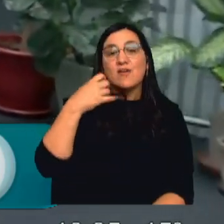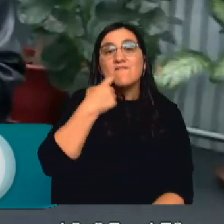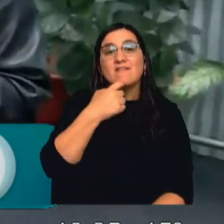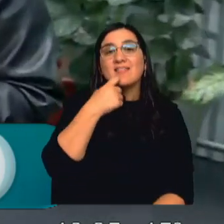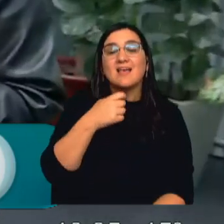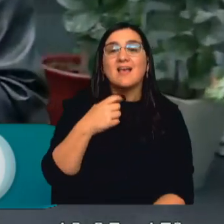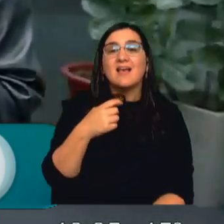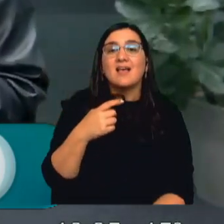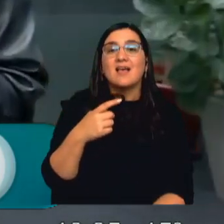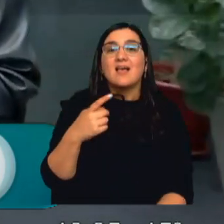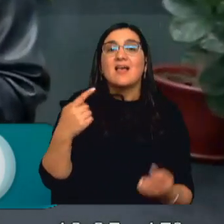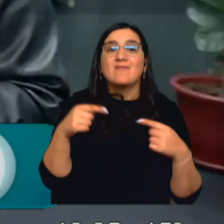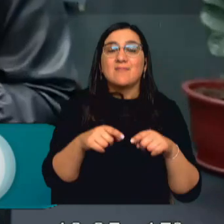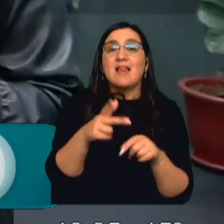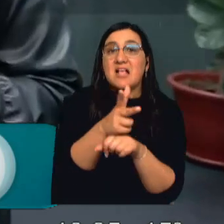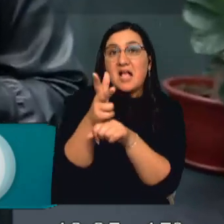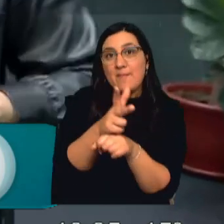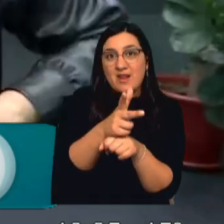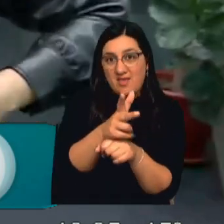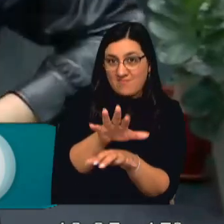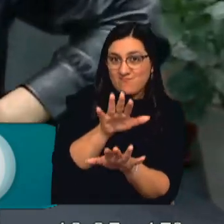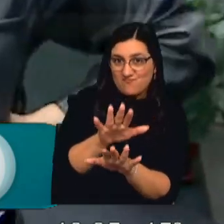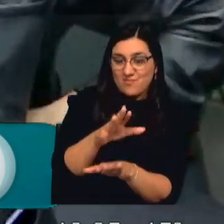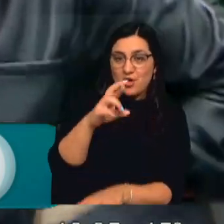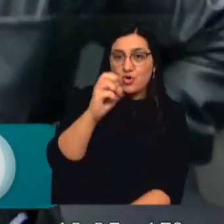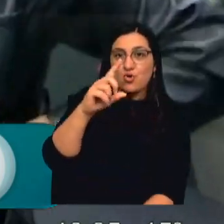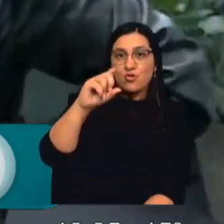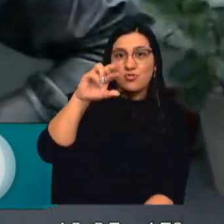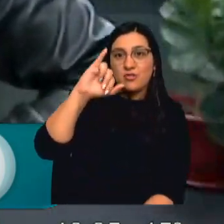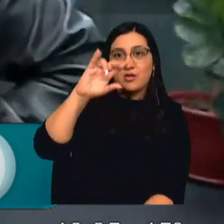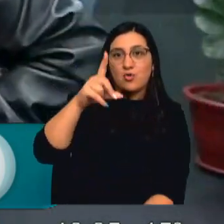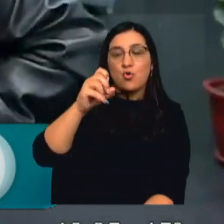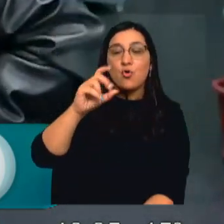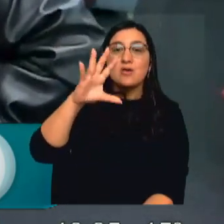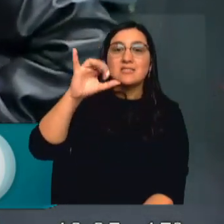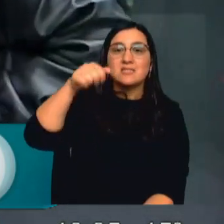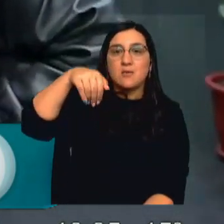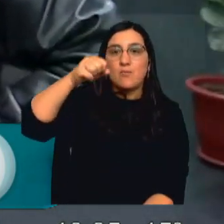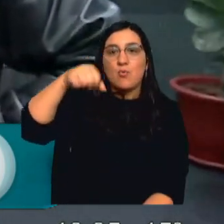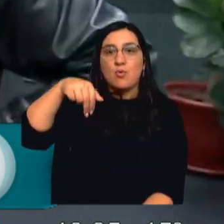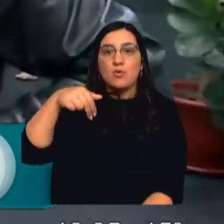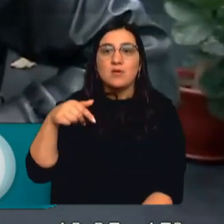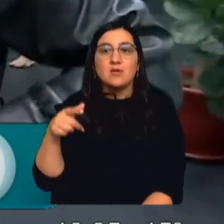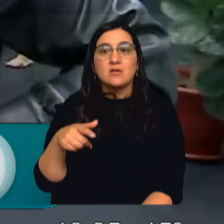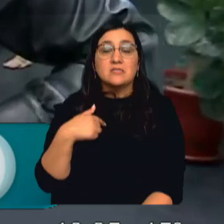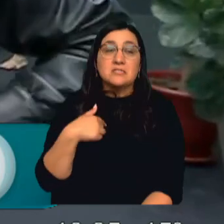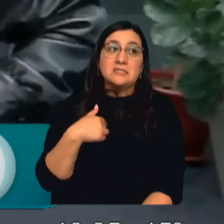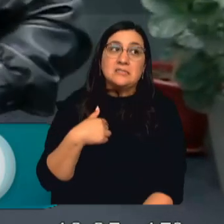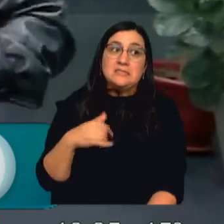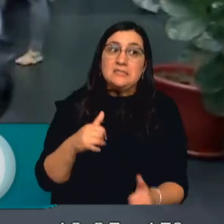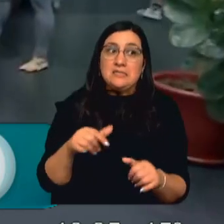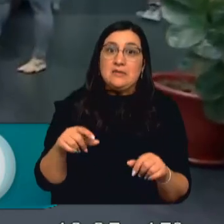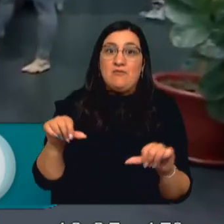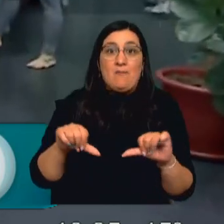me parece. Sí, sí, sí. El cámara me parece que anduvo ahí. Rodrigo y Simón, yo jugué contra Simón y me fue bastante mal, quiero decir, pero